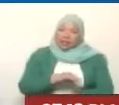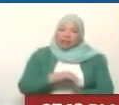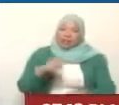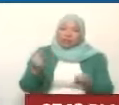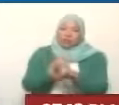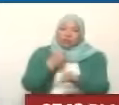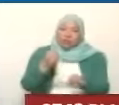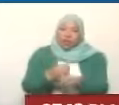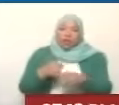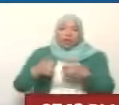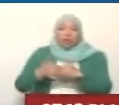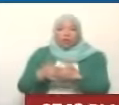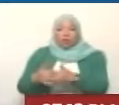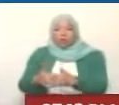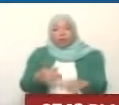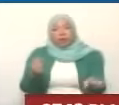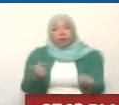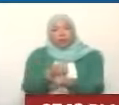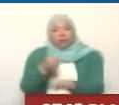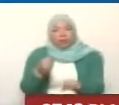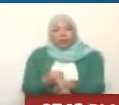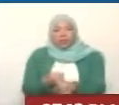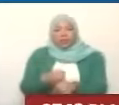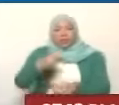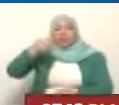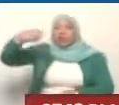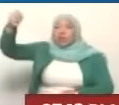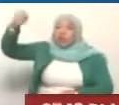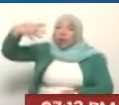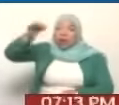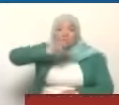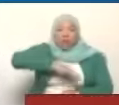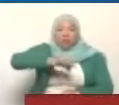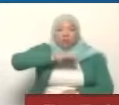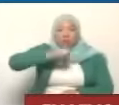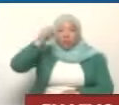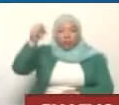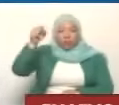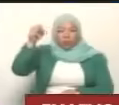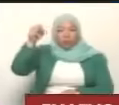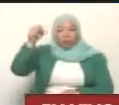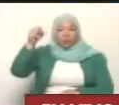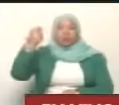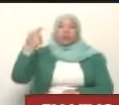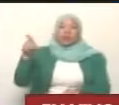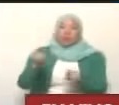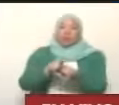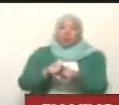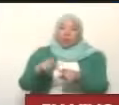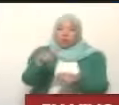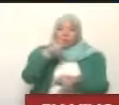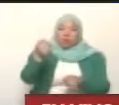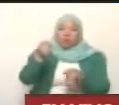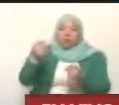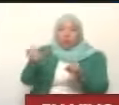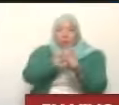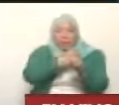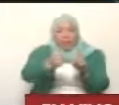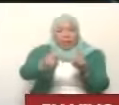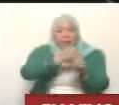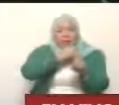seguir perseverando, que el socialismo se conquista